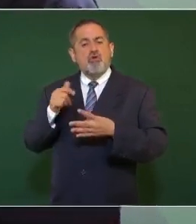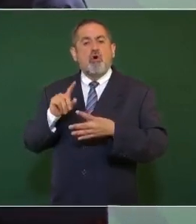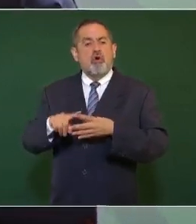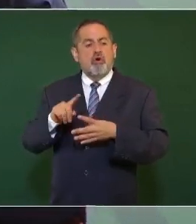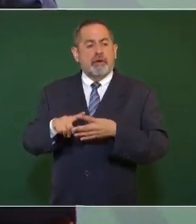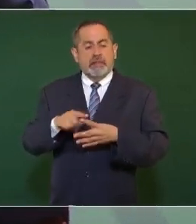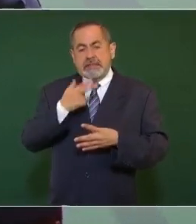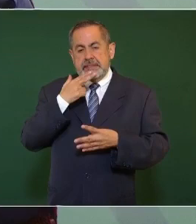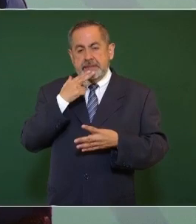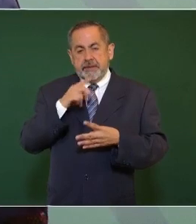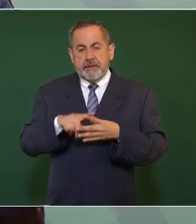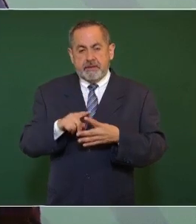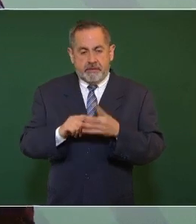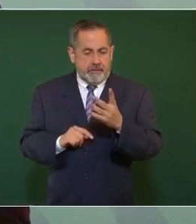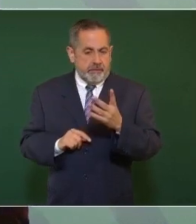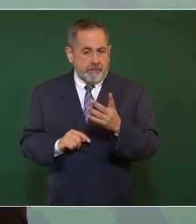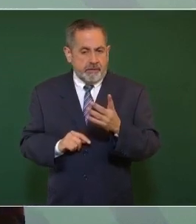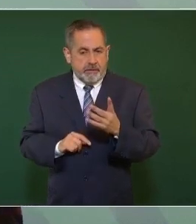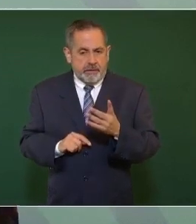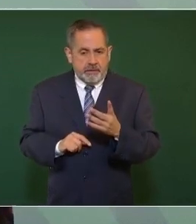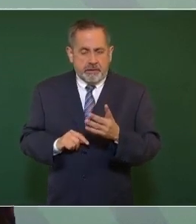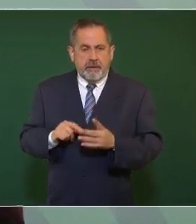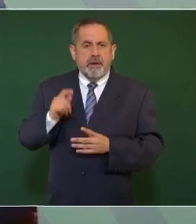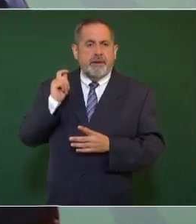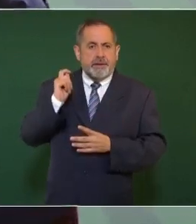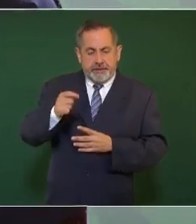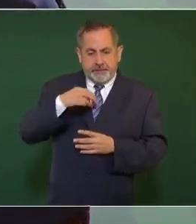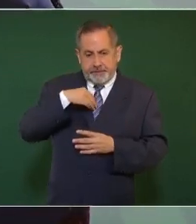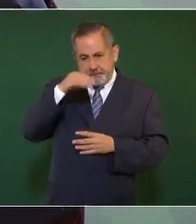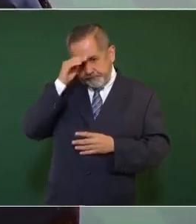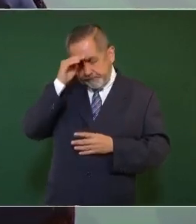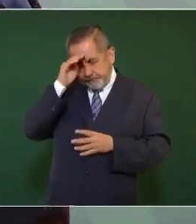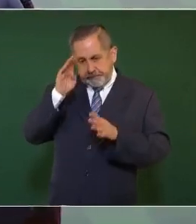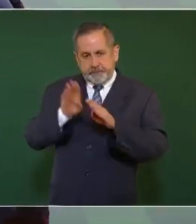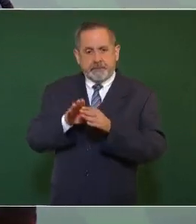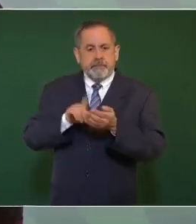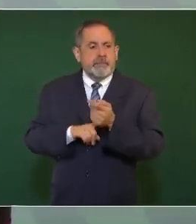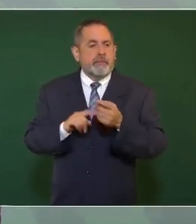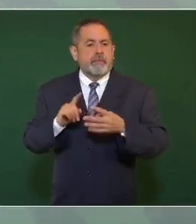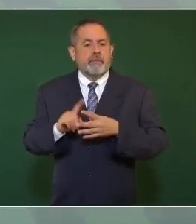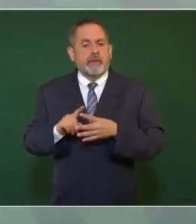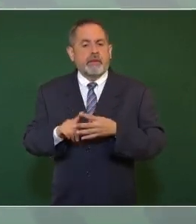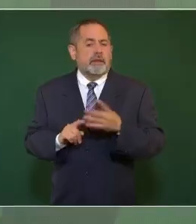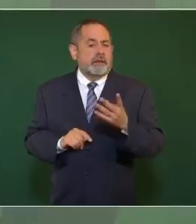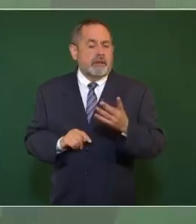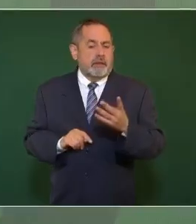bastante una fórmula que consiste en que